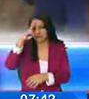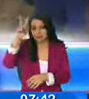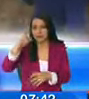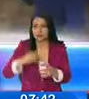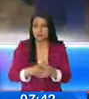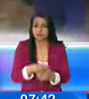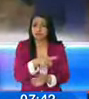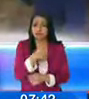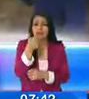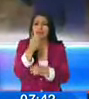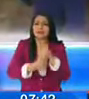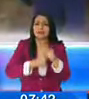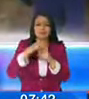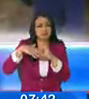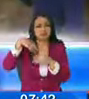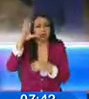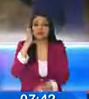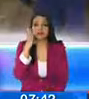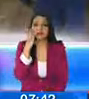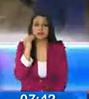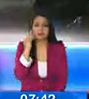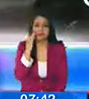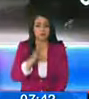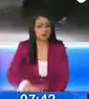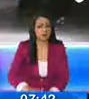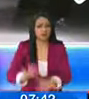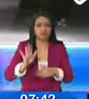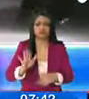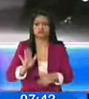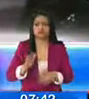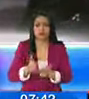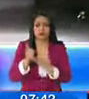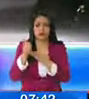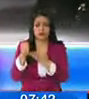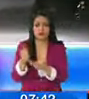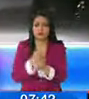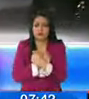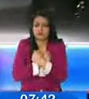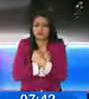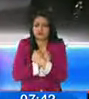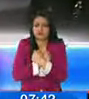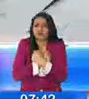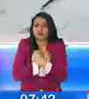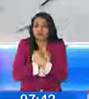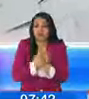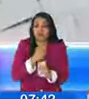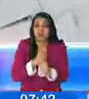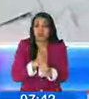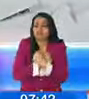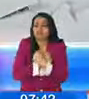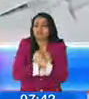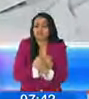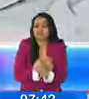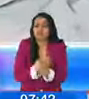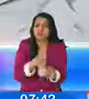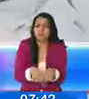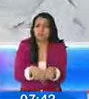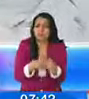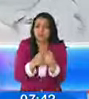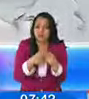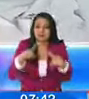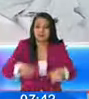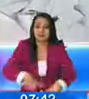década de experiencia, hoy dice que va más comprometido que nunca, pues el amor y pasión por su heroico trabajo creció cuando fue